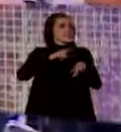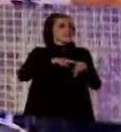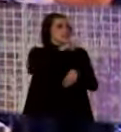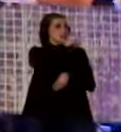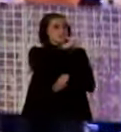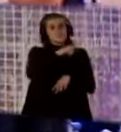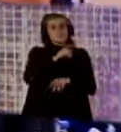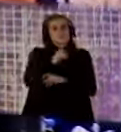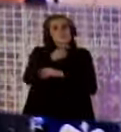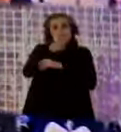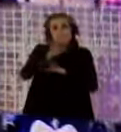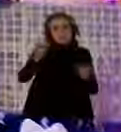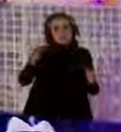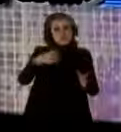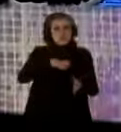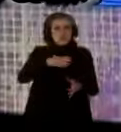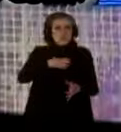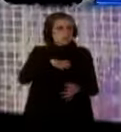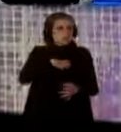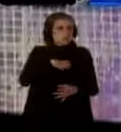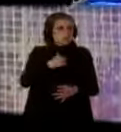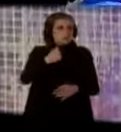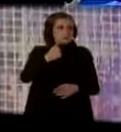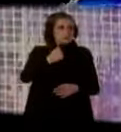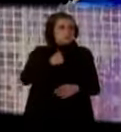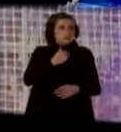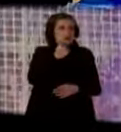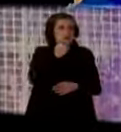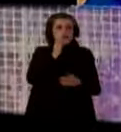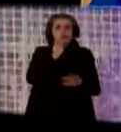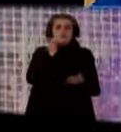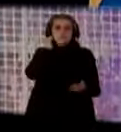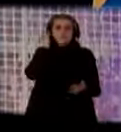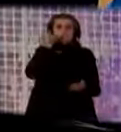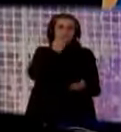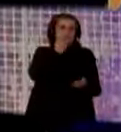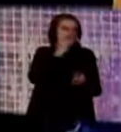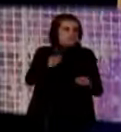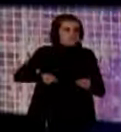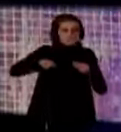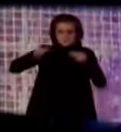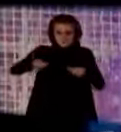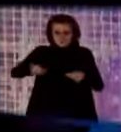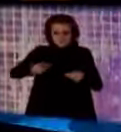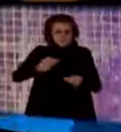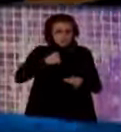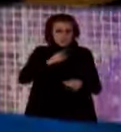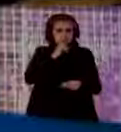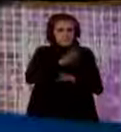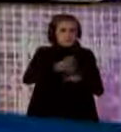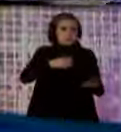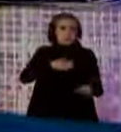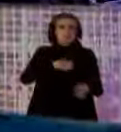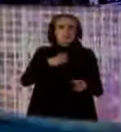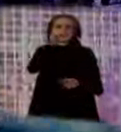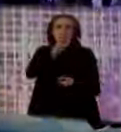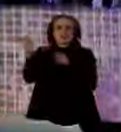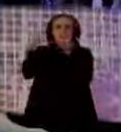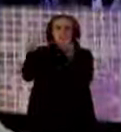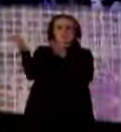el que no nos deja Aquí voy a dejar unas quejas que yo no puedo los